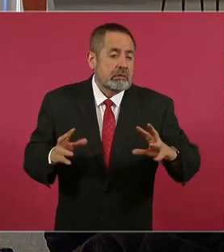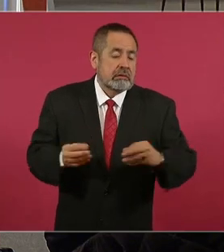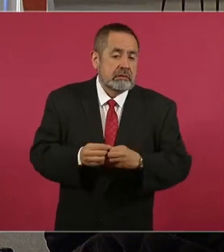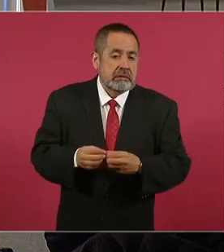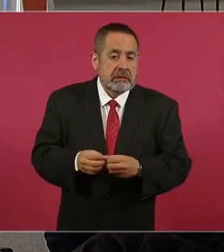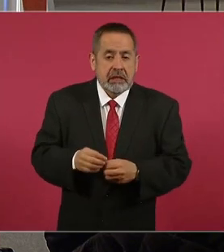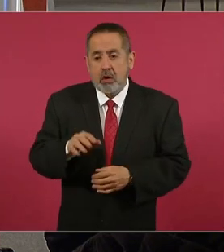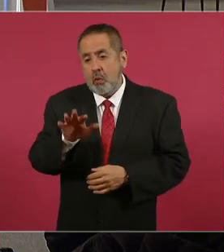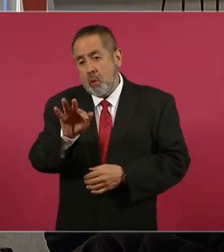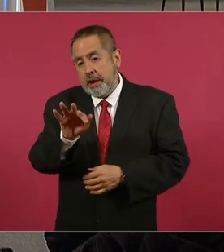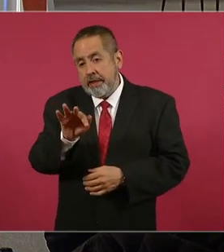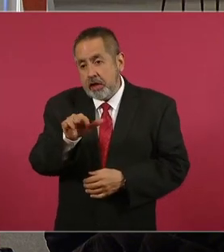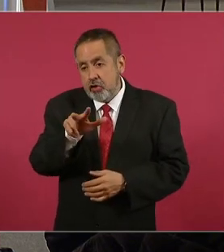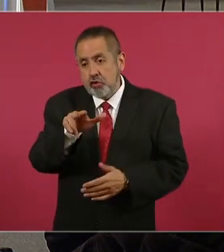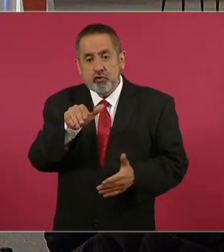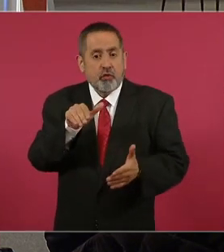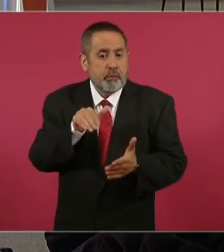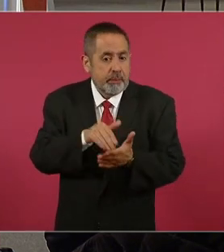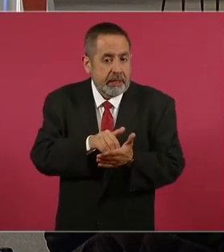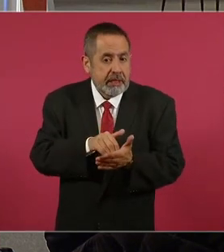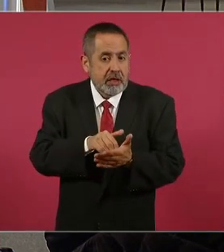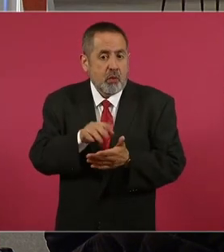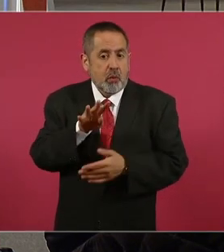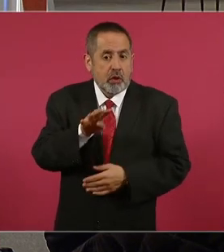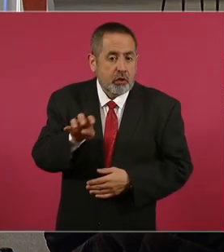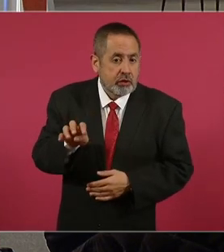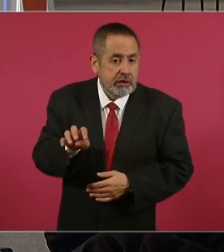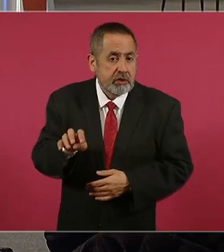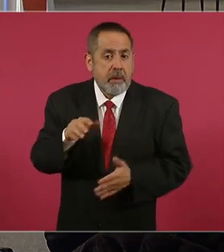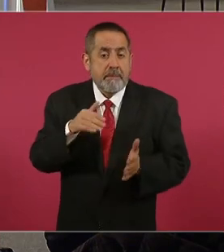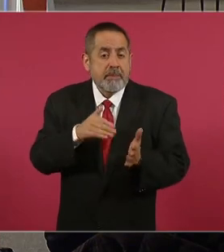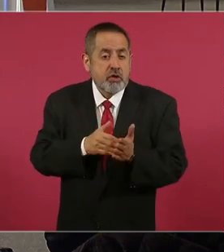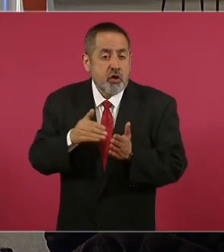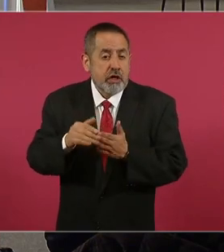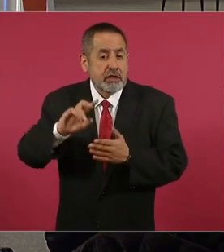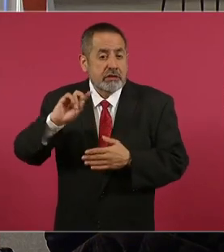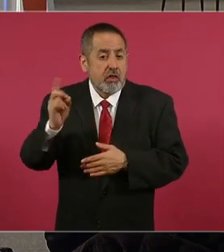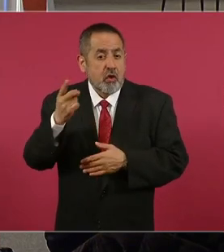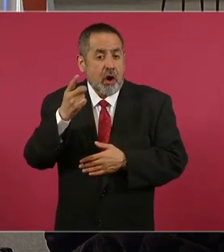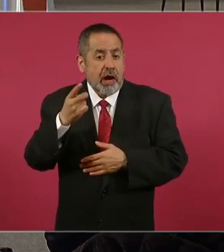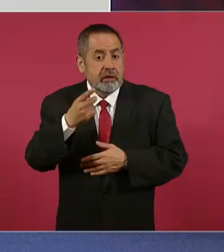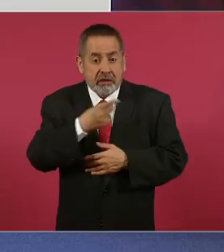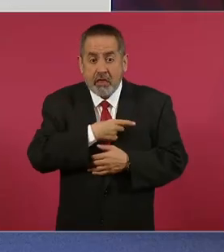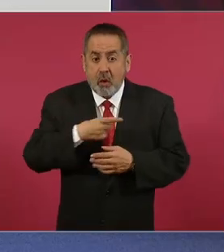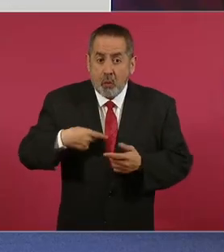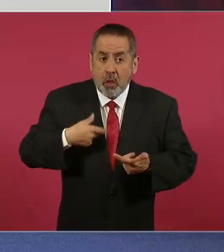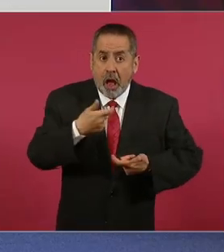en 48 mil 400 millones de dólares.